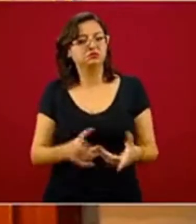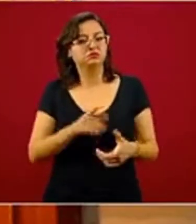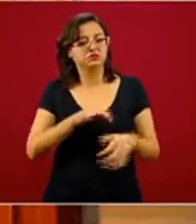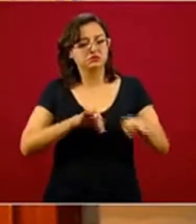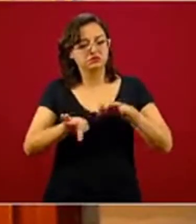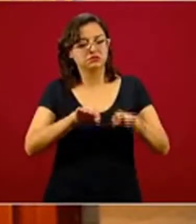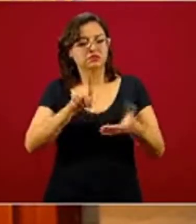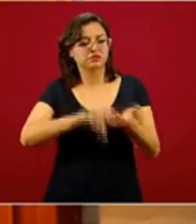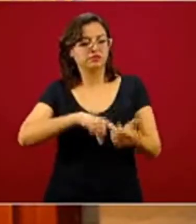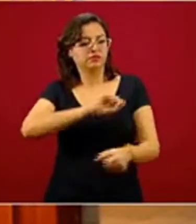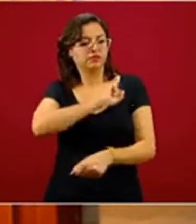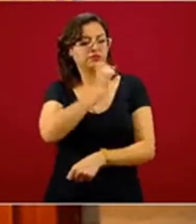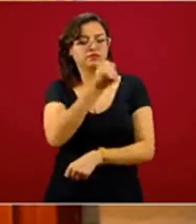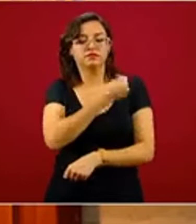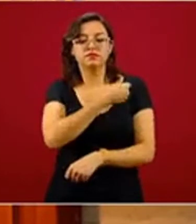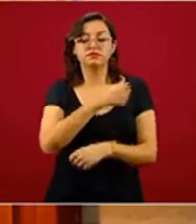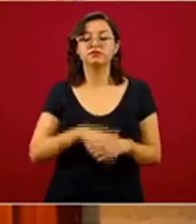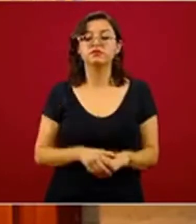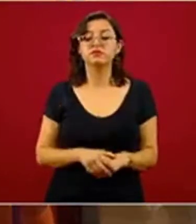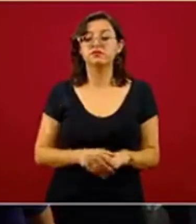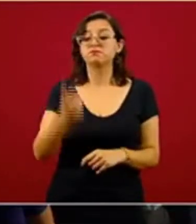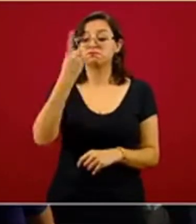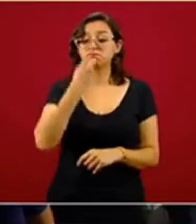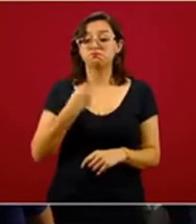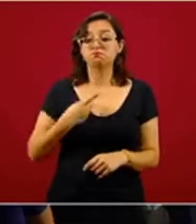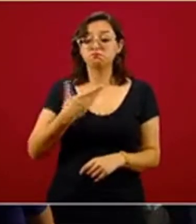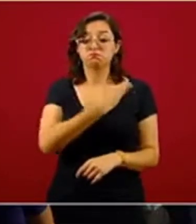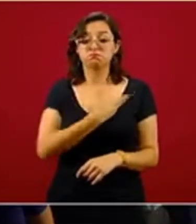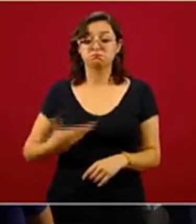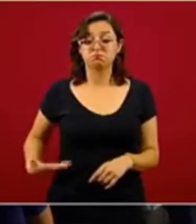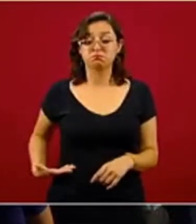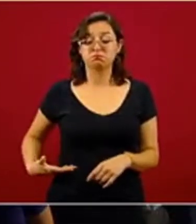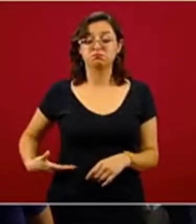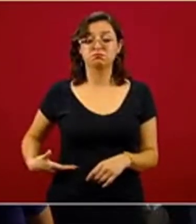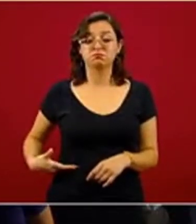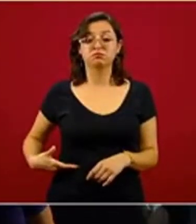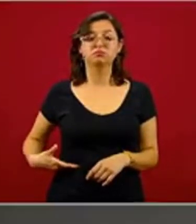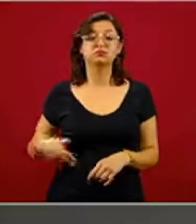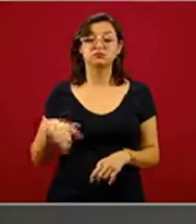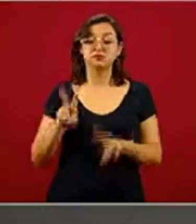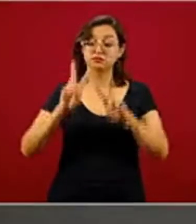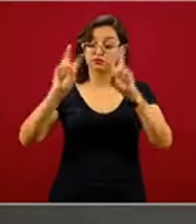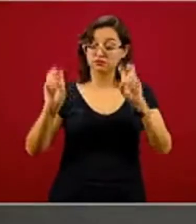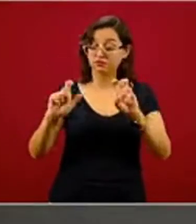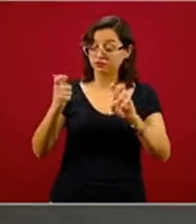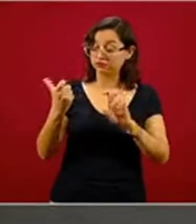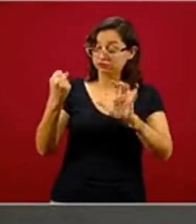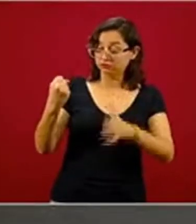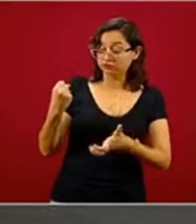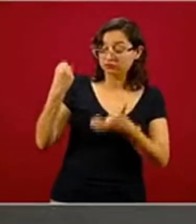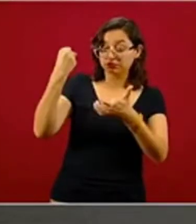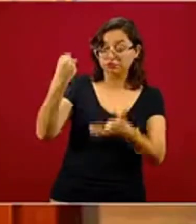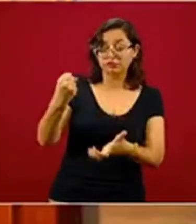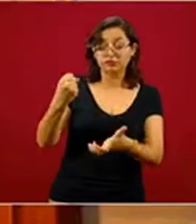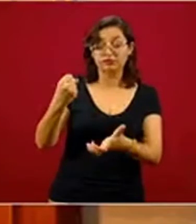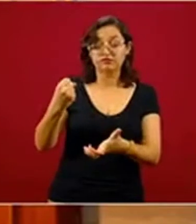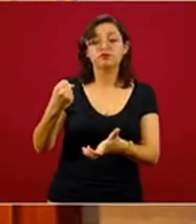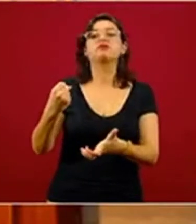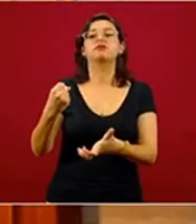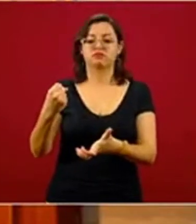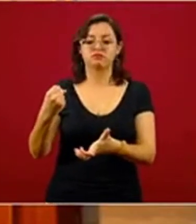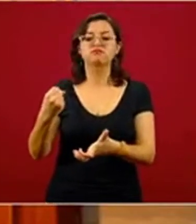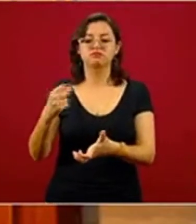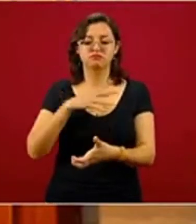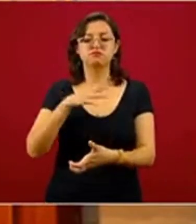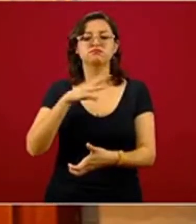Y nos acaba de comentar el señor presidente que los recursos para estas condecoraciones vendrán